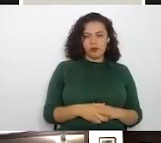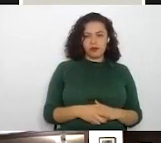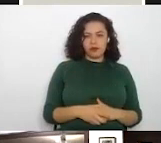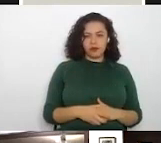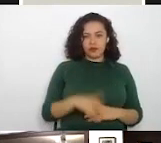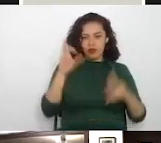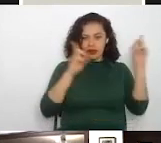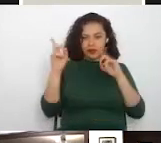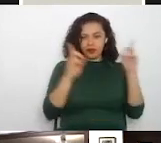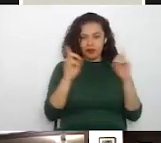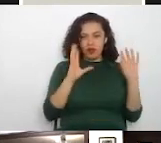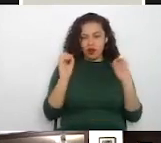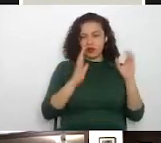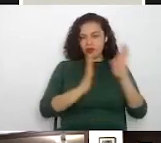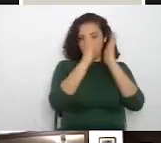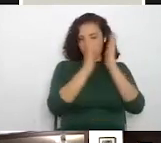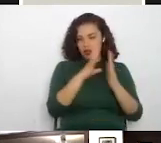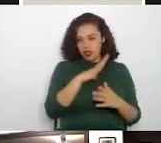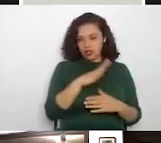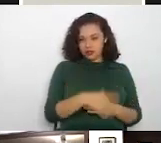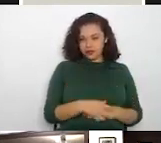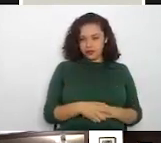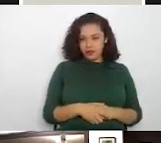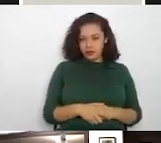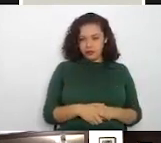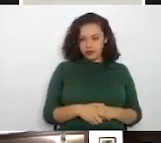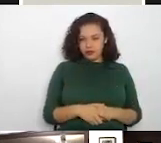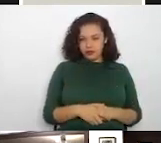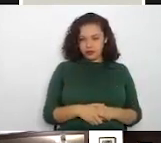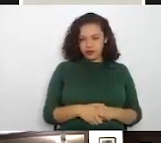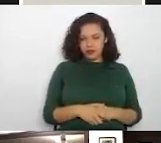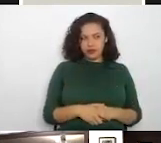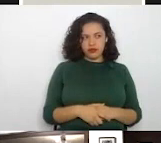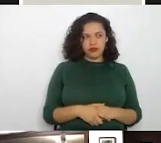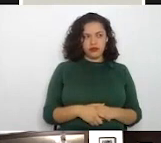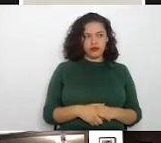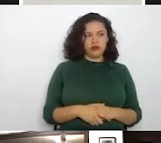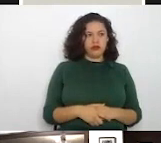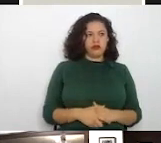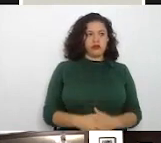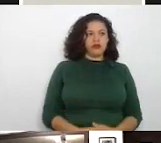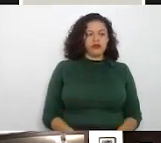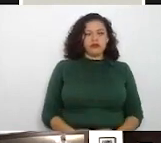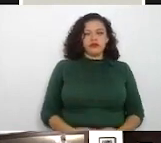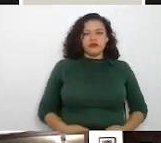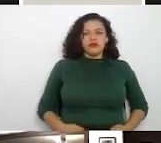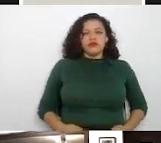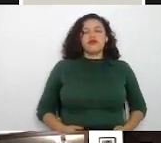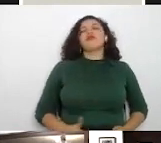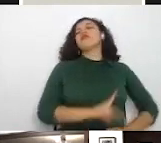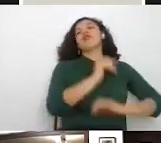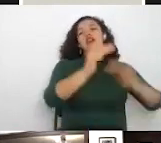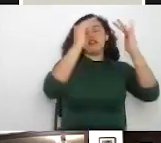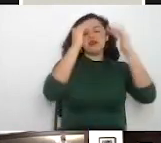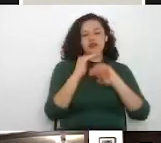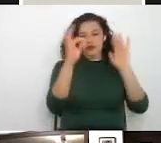duda, alguna intervención? ¿Sí? Y entonces, bueno, con esto ya pasamos al siguiente punto, que